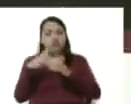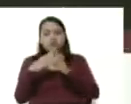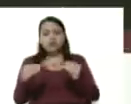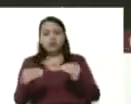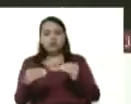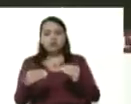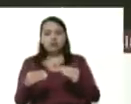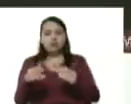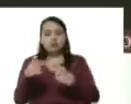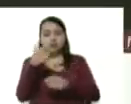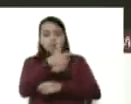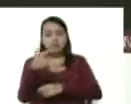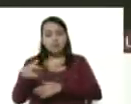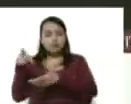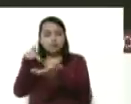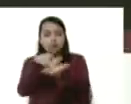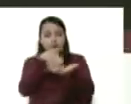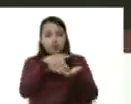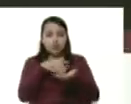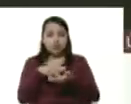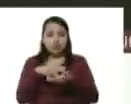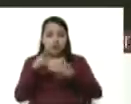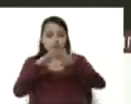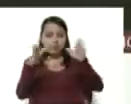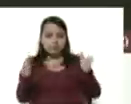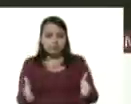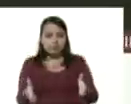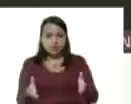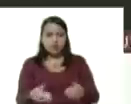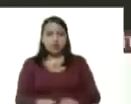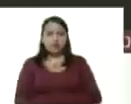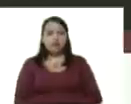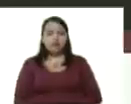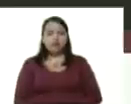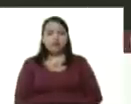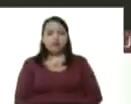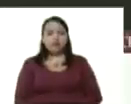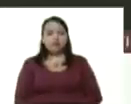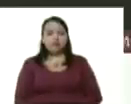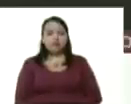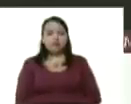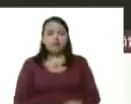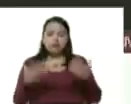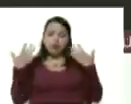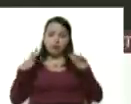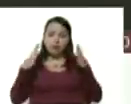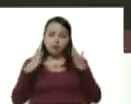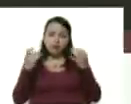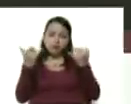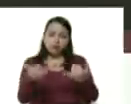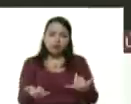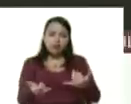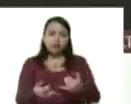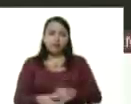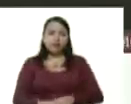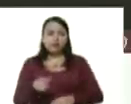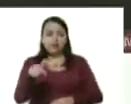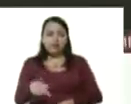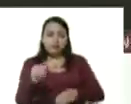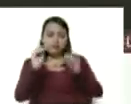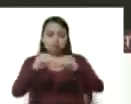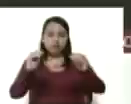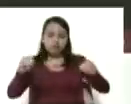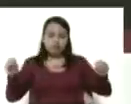los distinguidos y distinguidas presentes en esta mesa, aplaudiendo desde ya esta